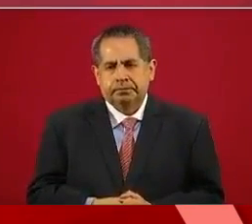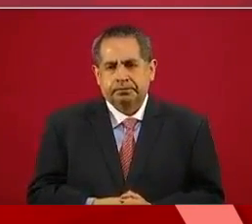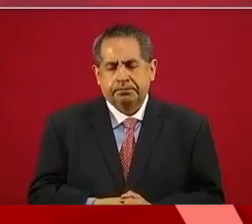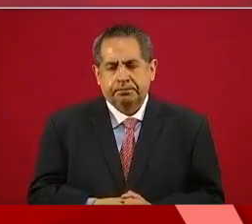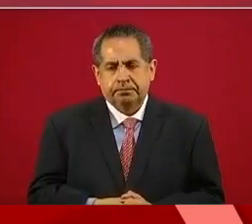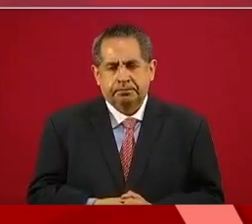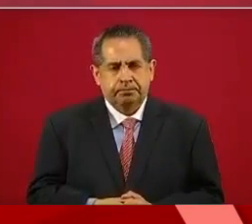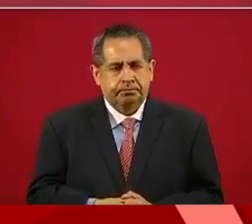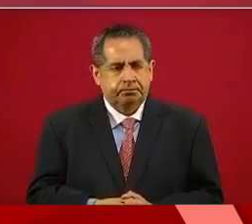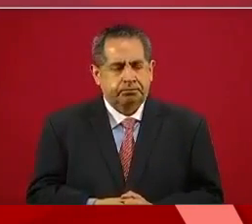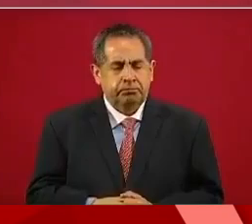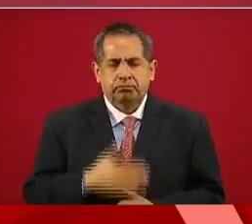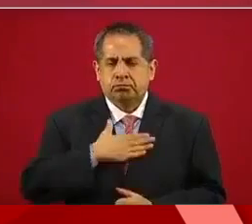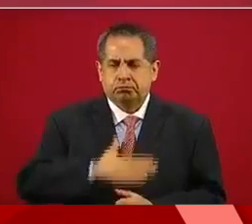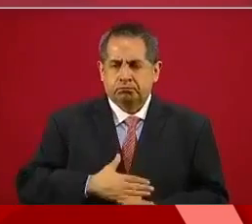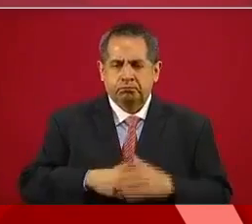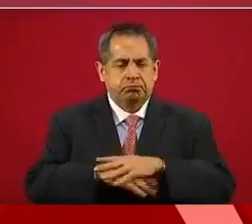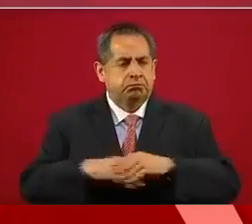imparciales